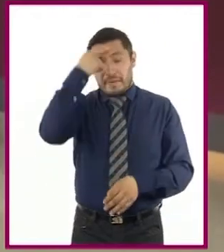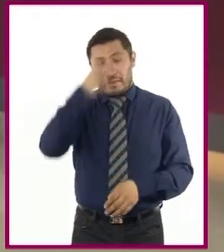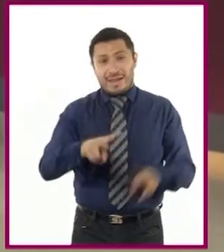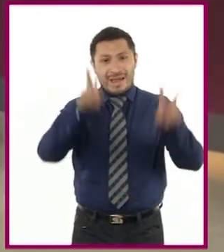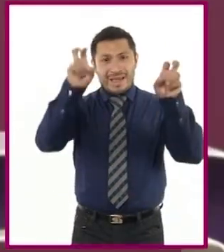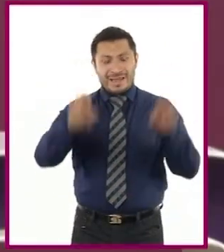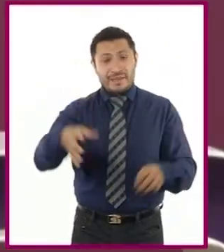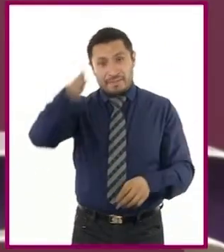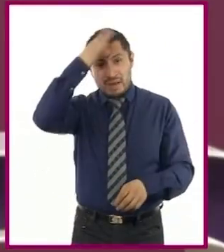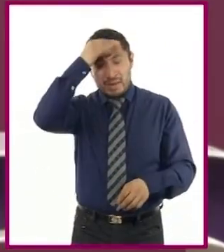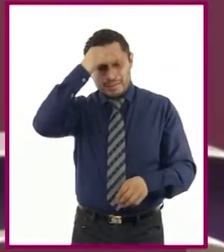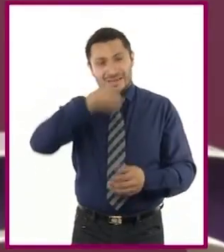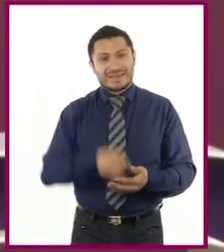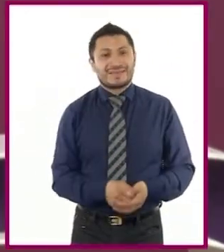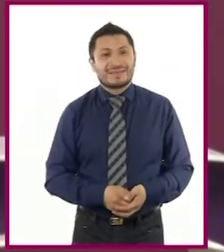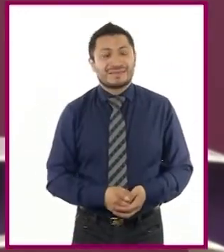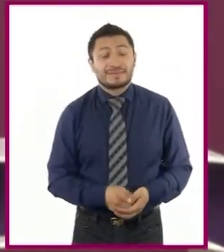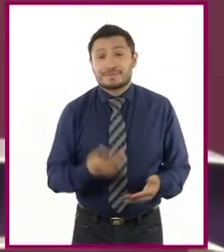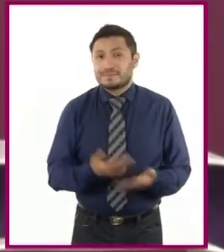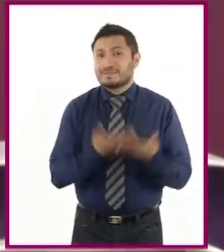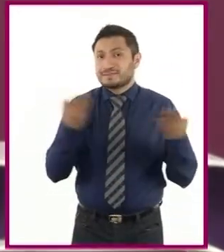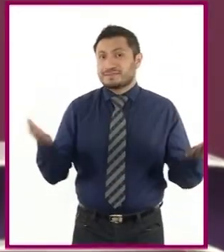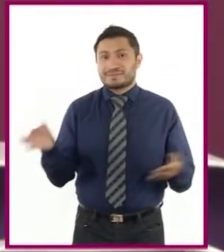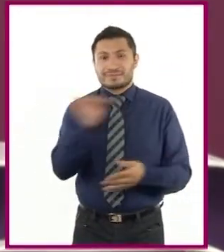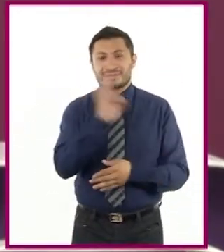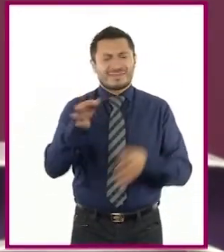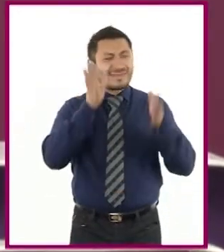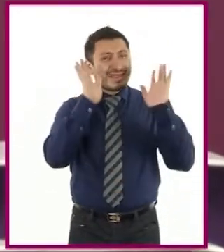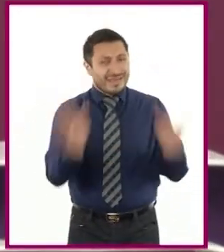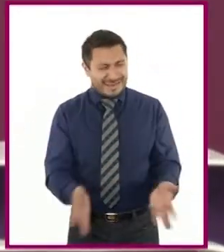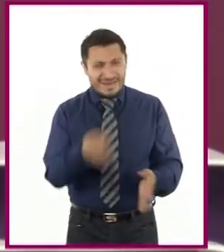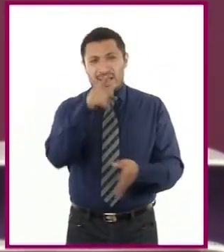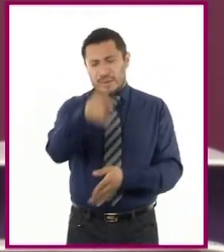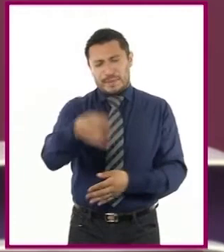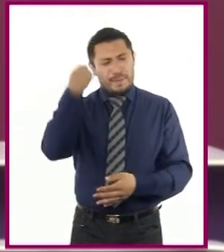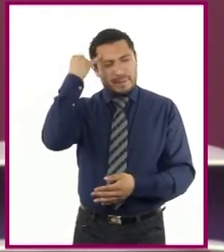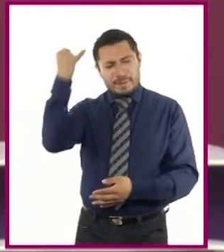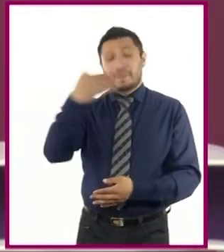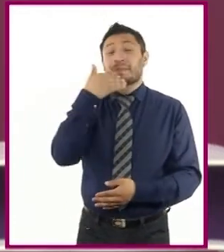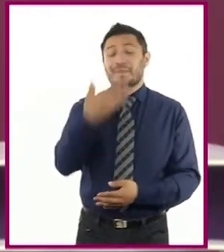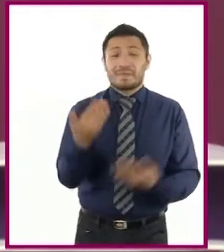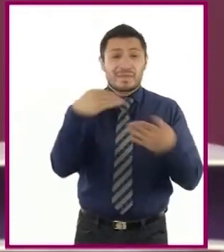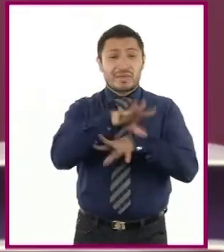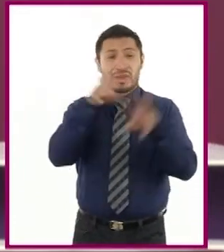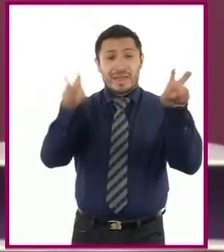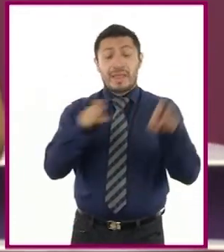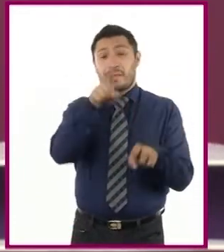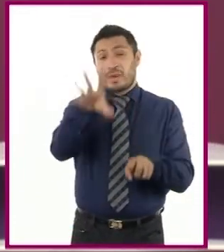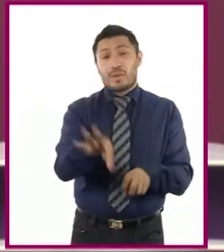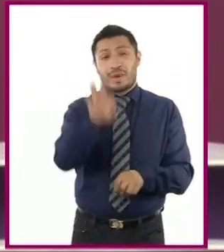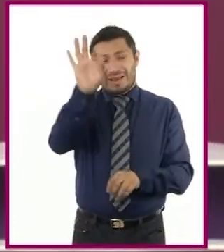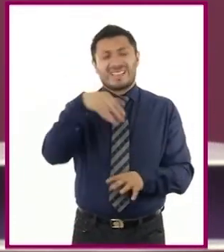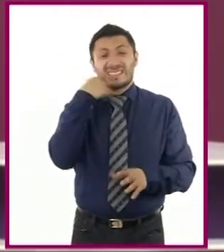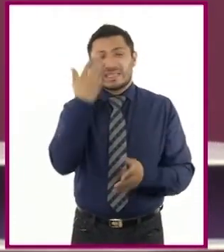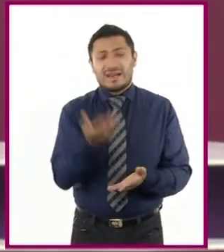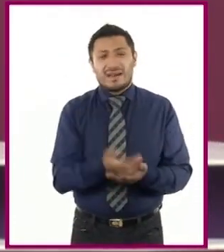cuestión. Ahora, si ya más o menos tienen una idea del tema que quieren trabajar, es momento de hablar